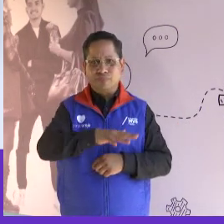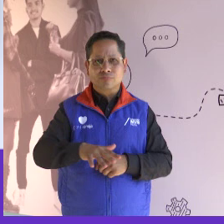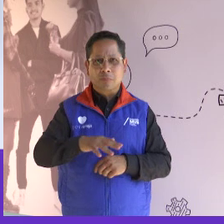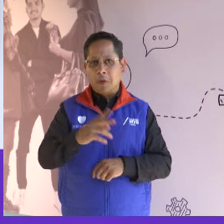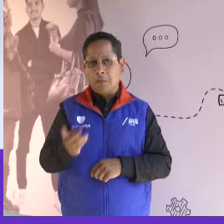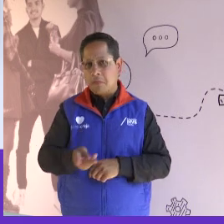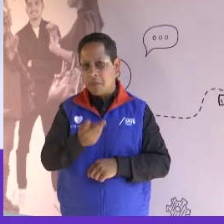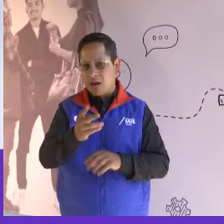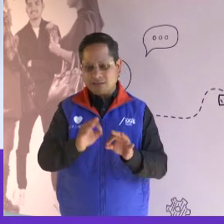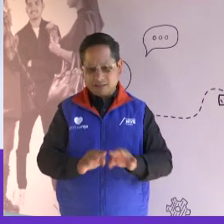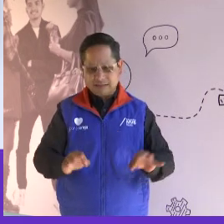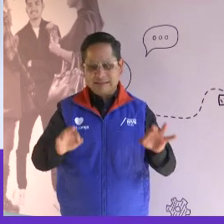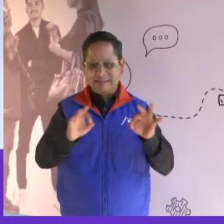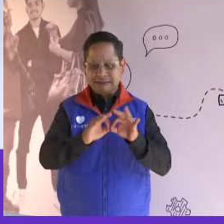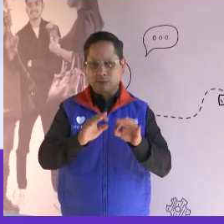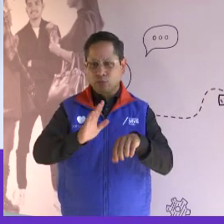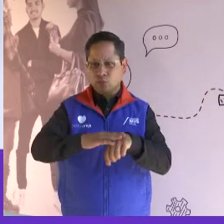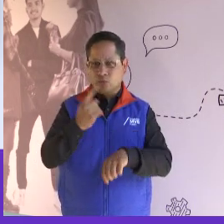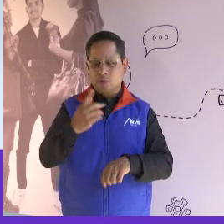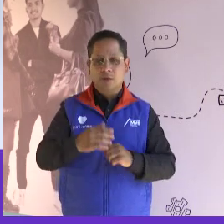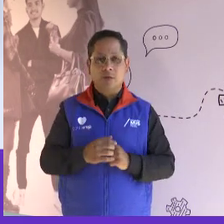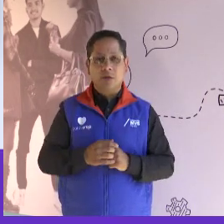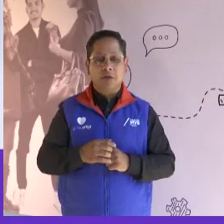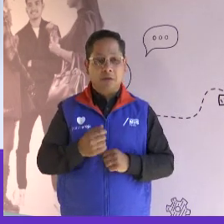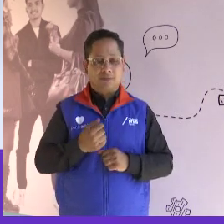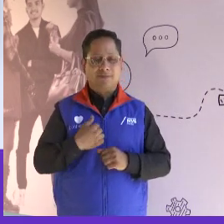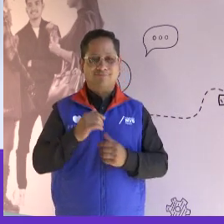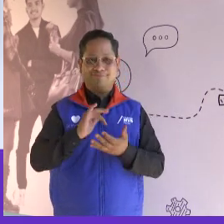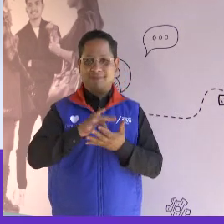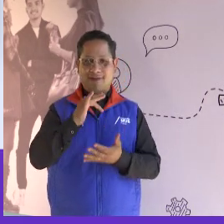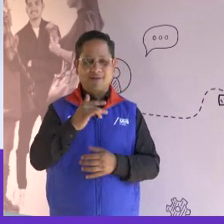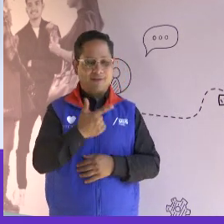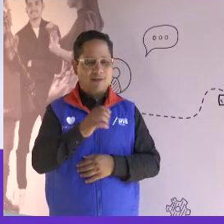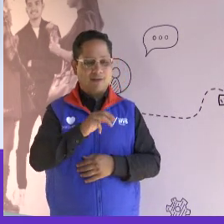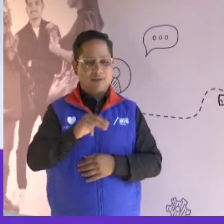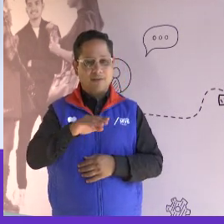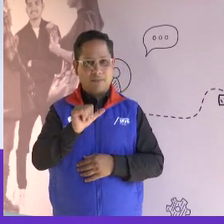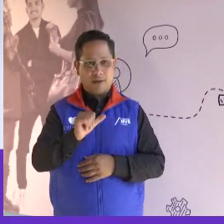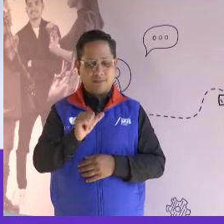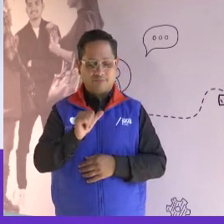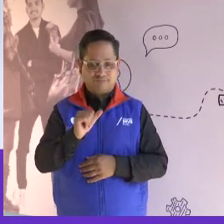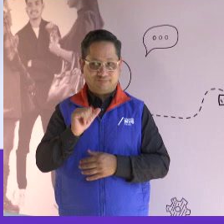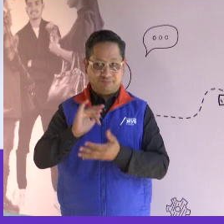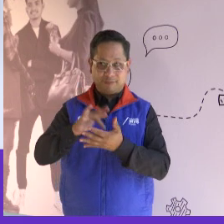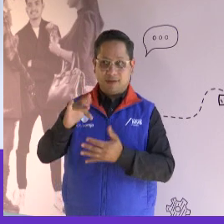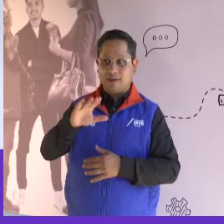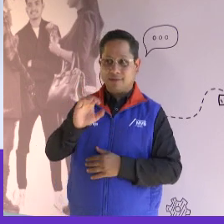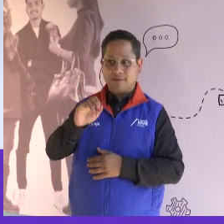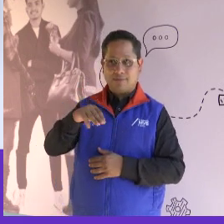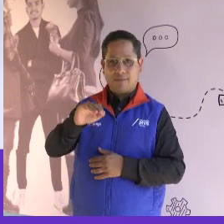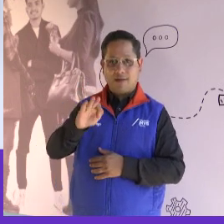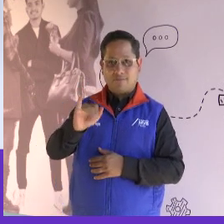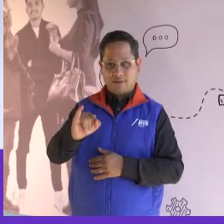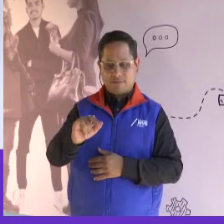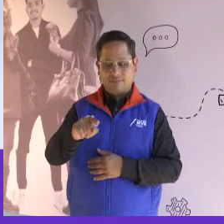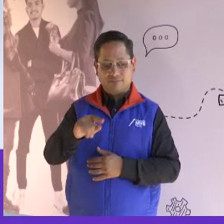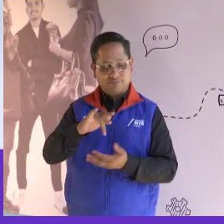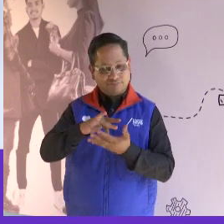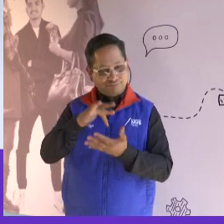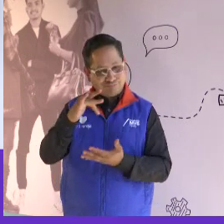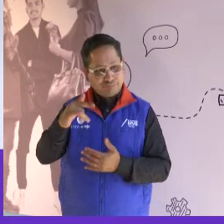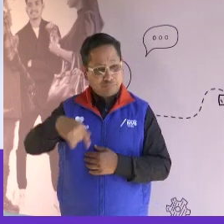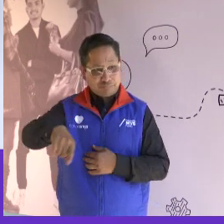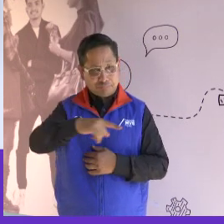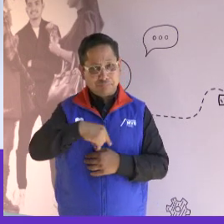quieres tomar primero la palabra. Sí, claro que sí. Muchas gracias, Gema, y muchas gracias al CEMEFI por la invitación pues a